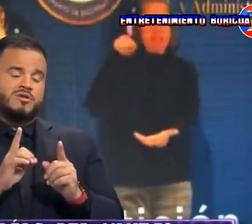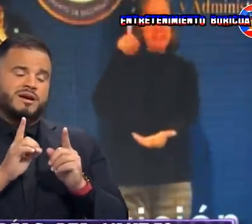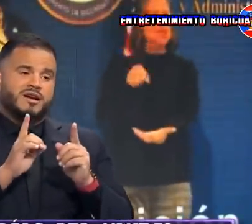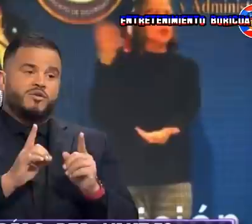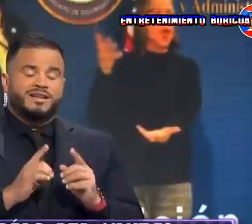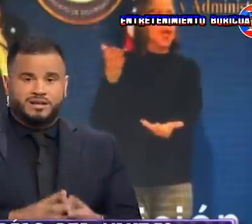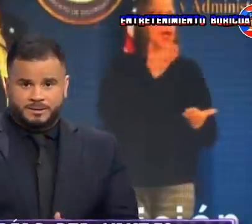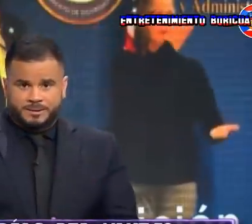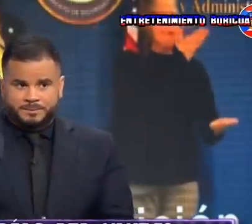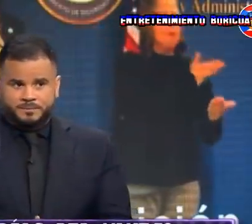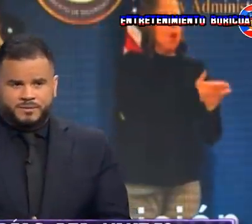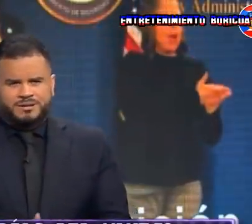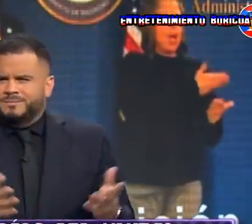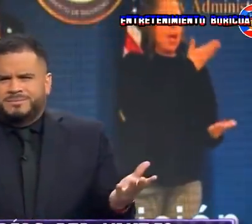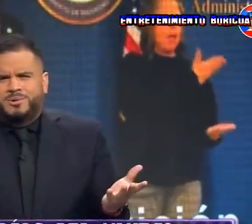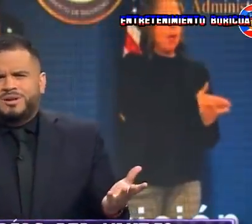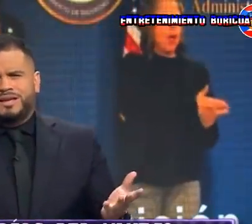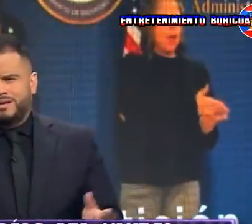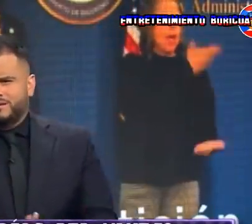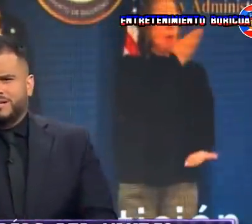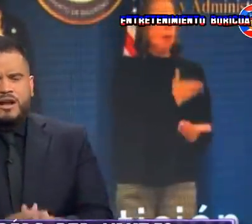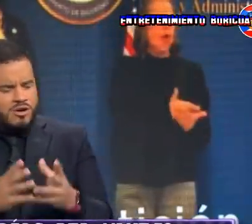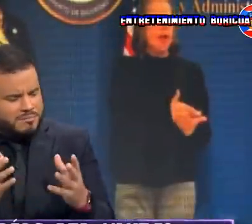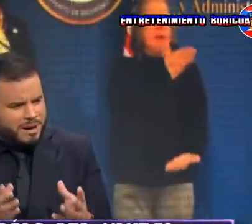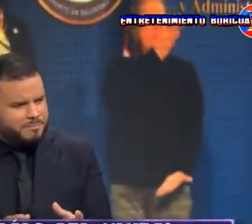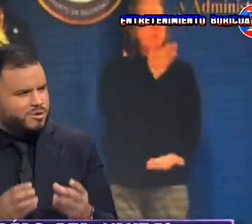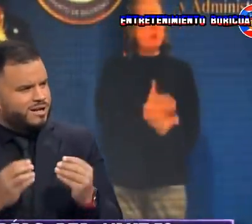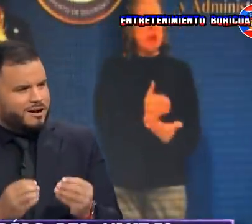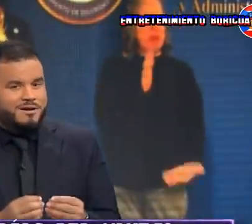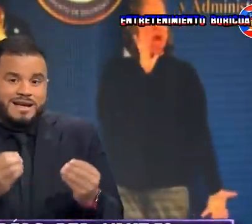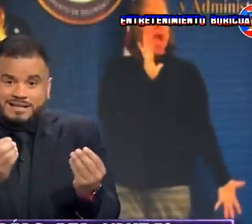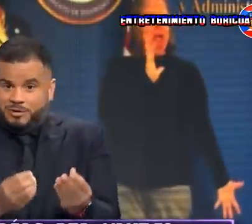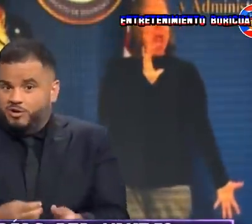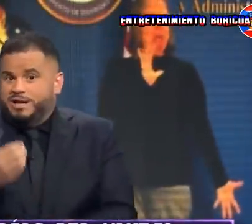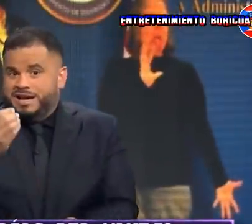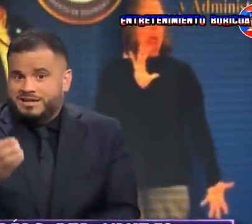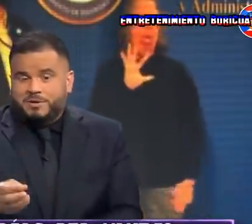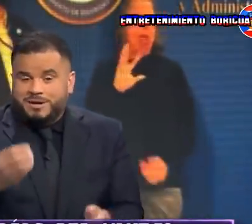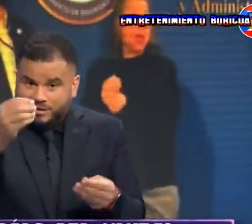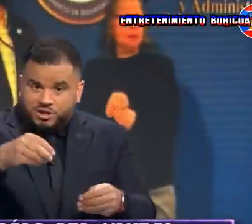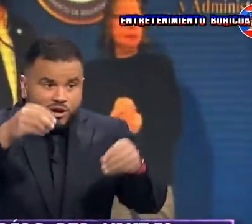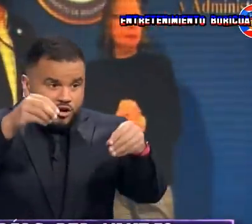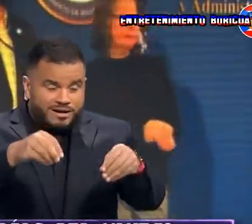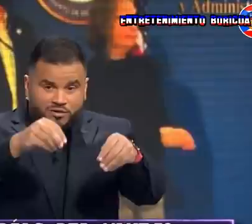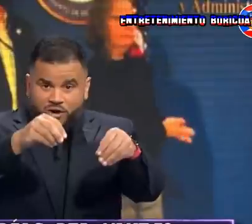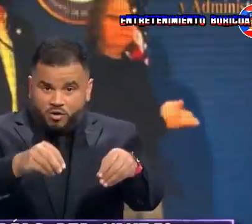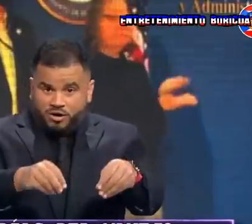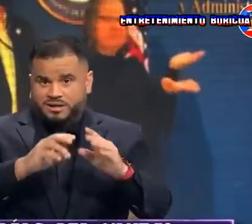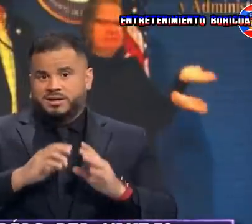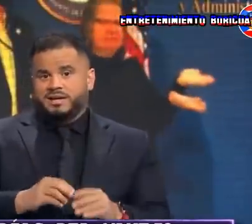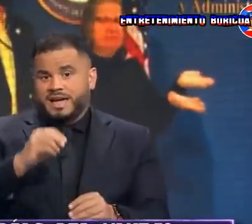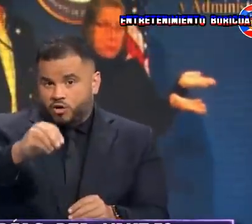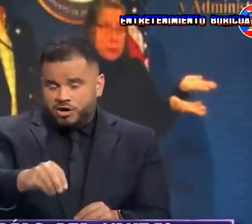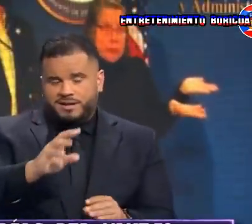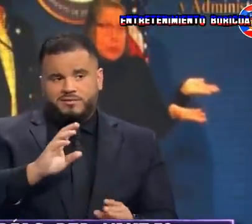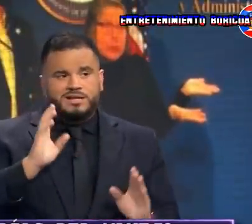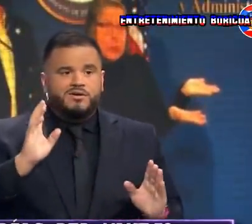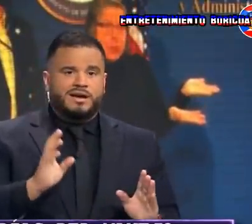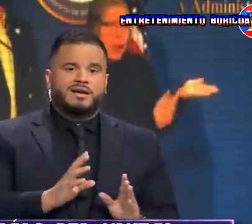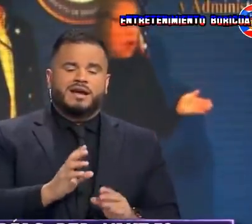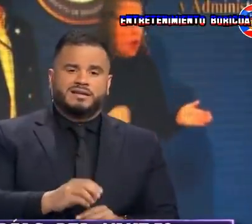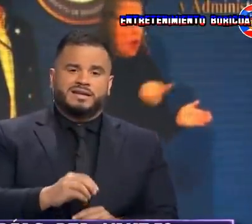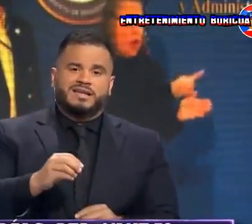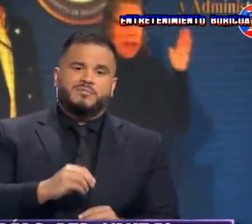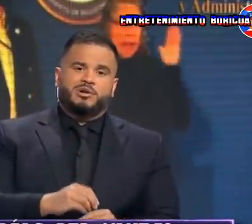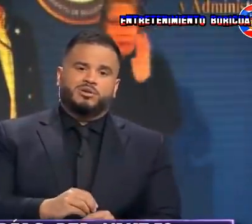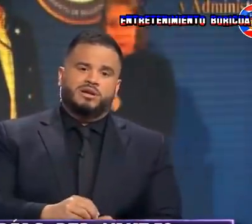hemos hecho pruebas en 90? ¿Por qué? Si es el lugar más vulnerable y se puede obligar a hacer la prueba, según dijo la gobernadora hoy, que hoy, by the way, dijo